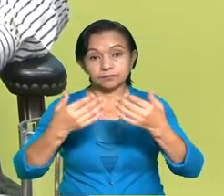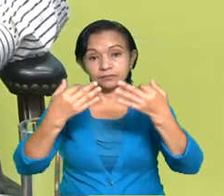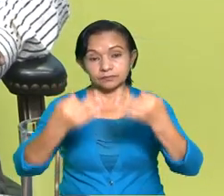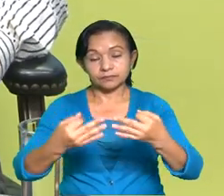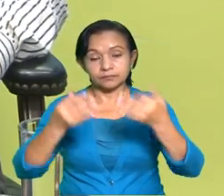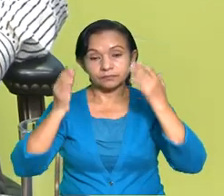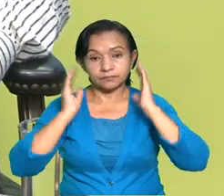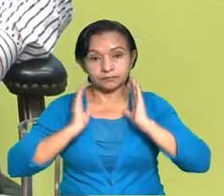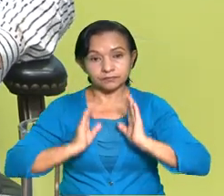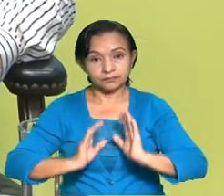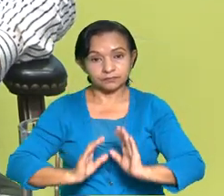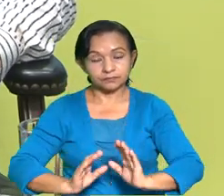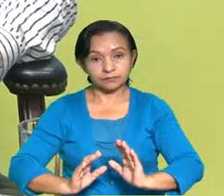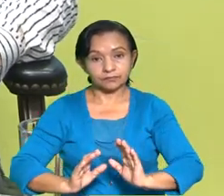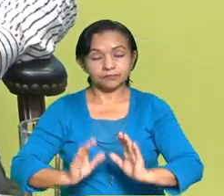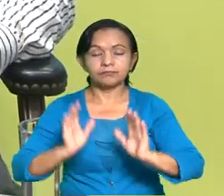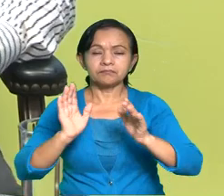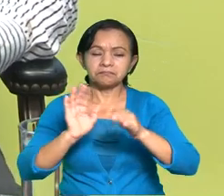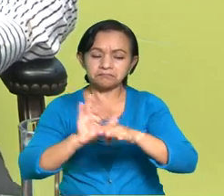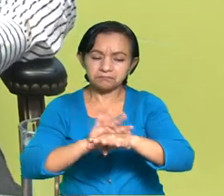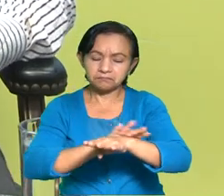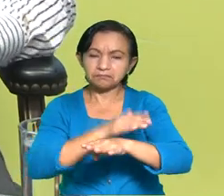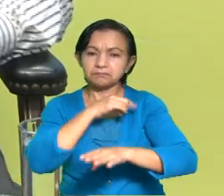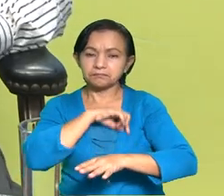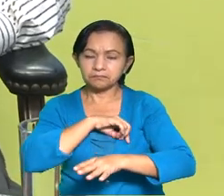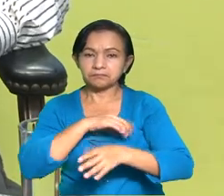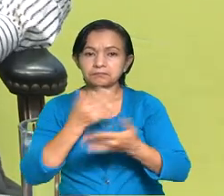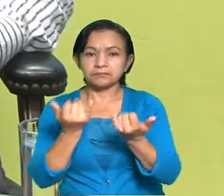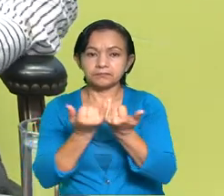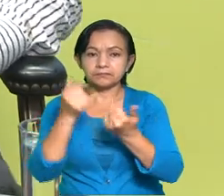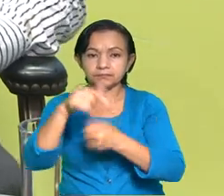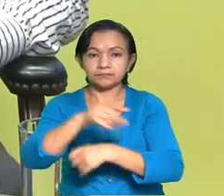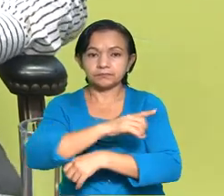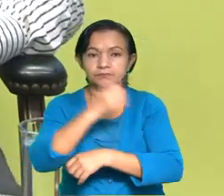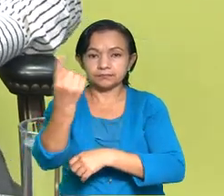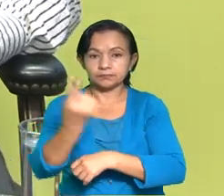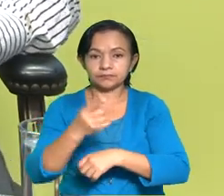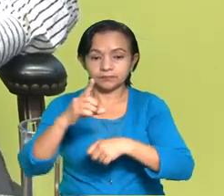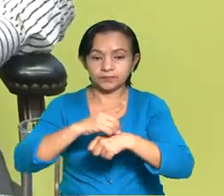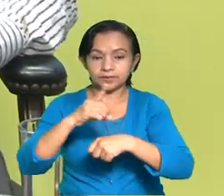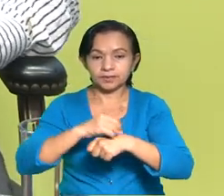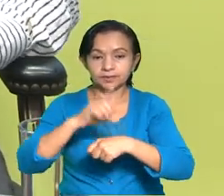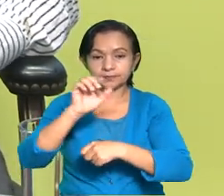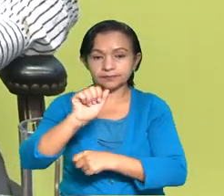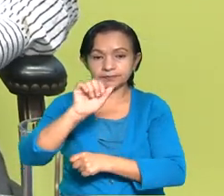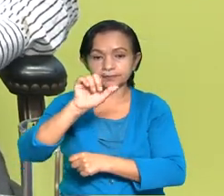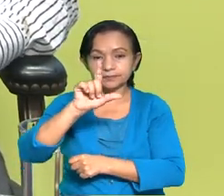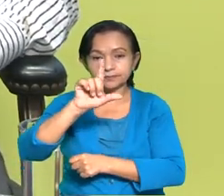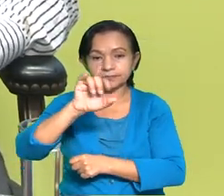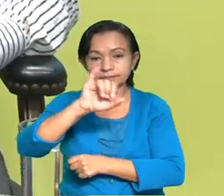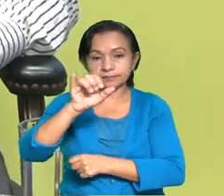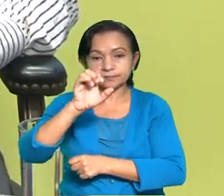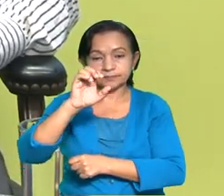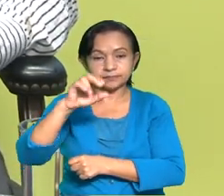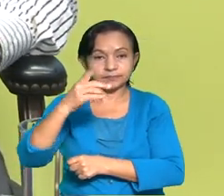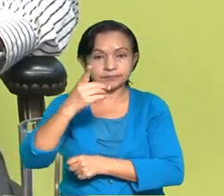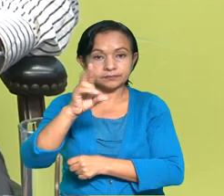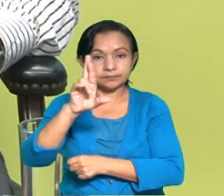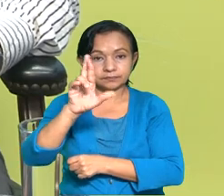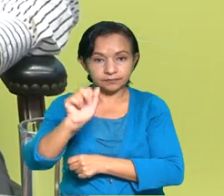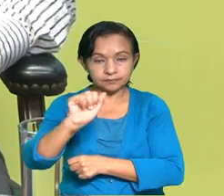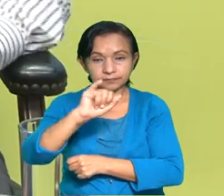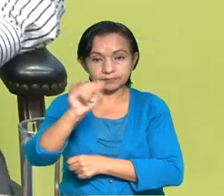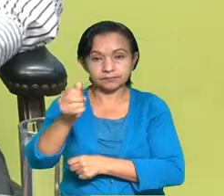tanto físico como emocional. El día de hoy contamos con la presencia de la doctora Alejandra Girón, quien es pediatra